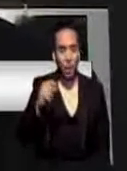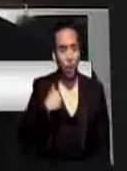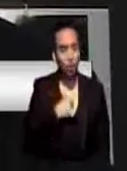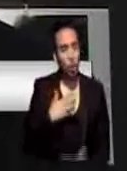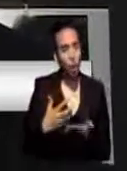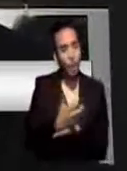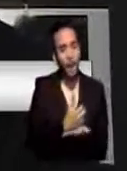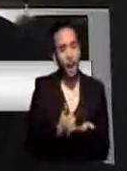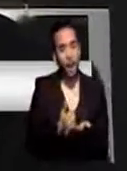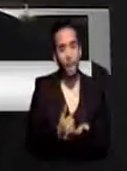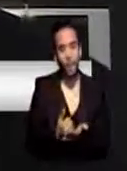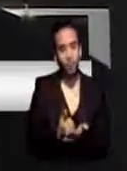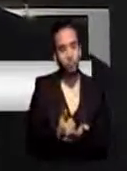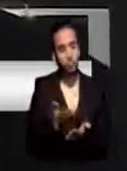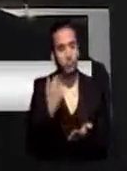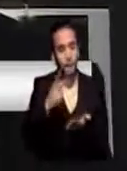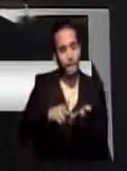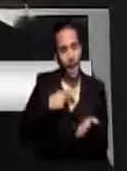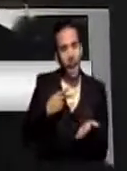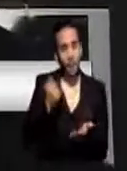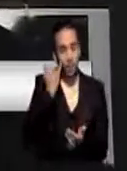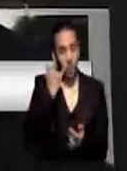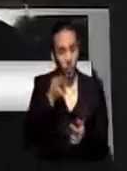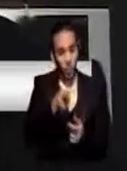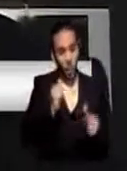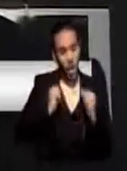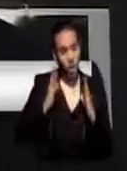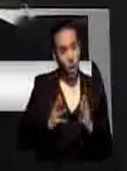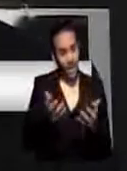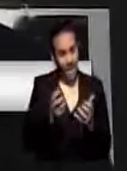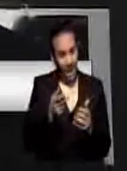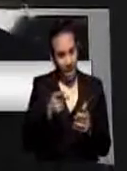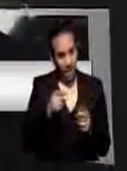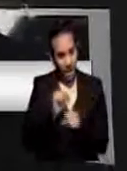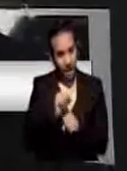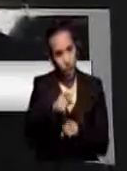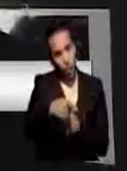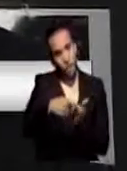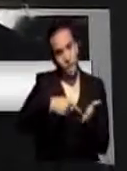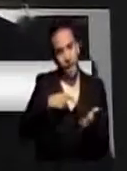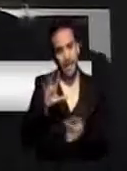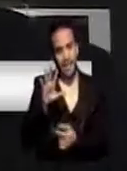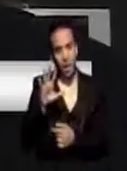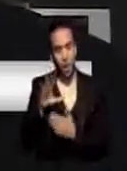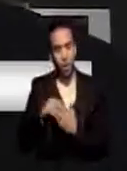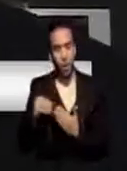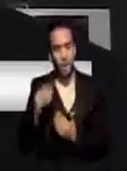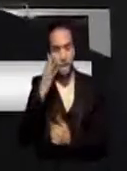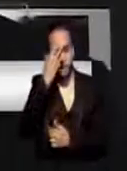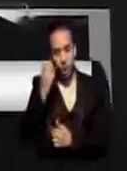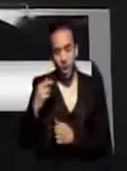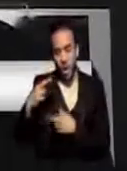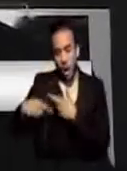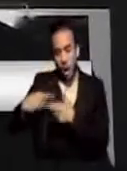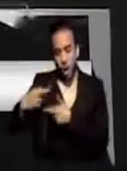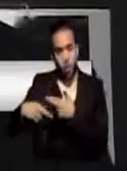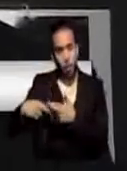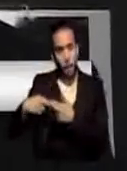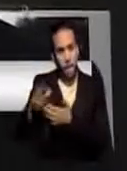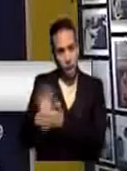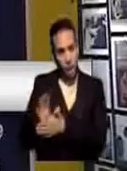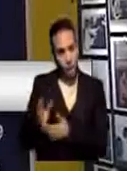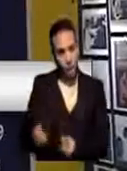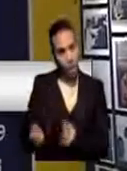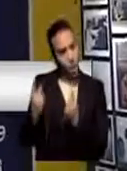que querían trabajar. O sea, si tú quieres trabajar de actor, paga $5. ¿Por qué? Porque el rollo de película me costaba